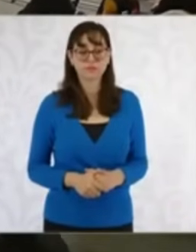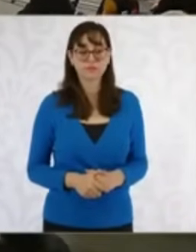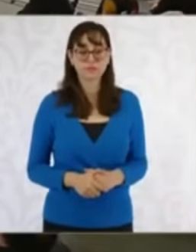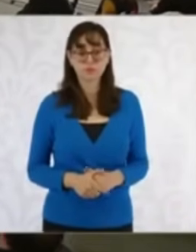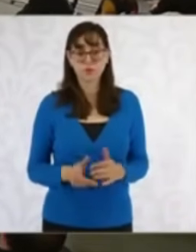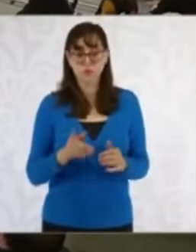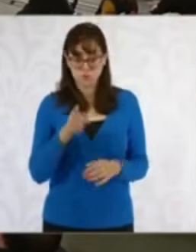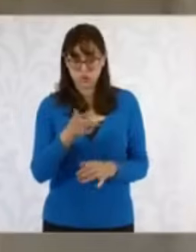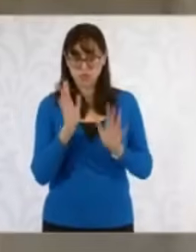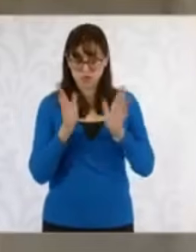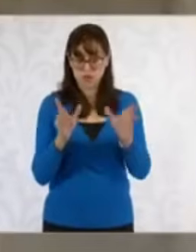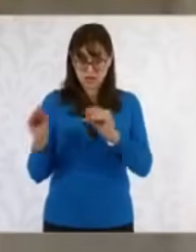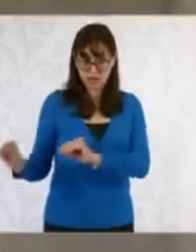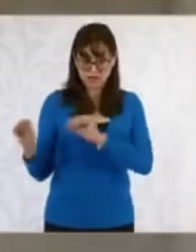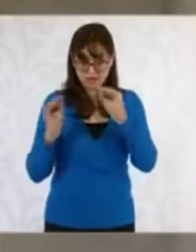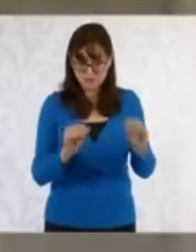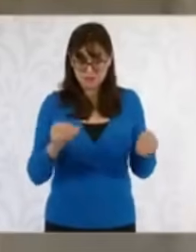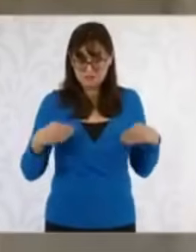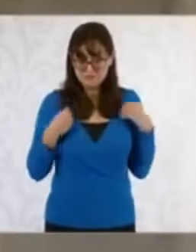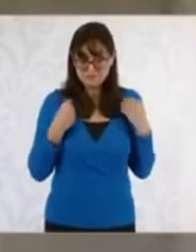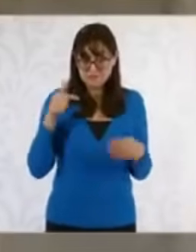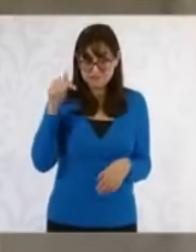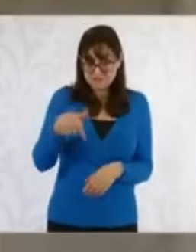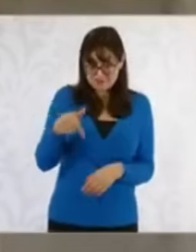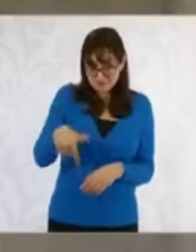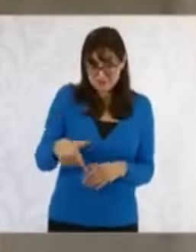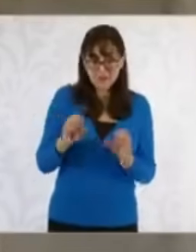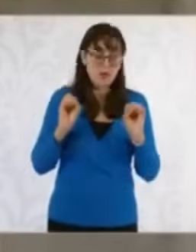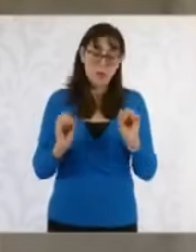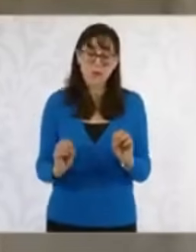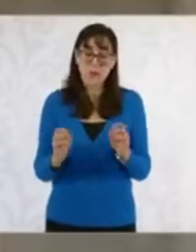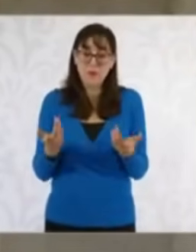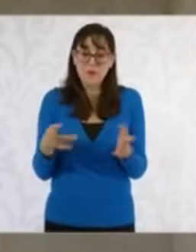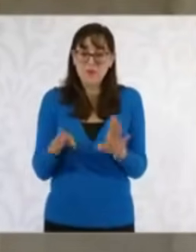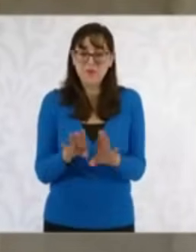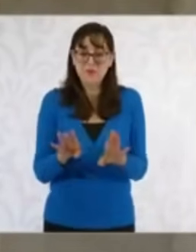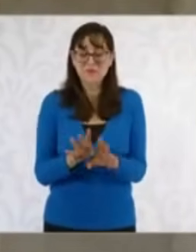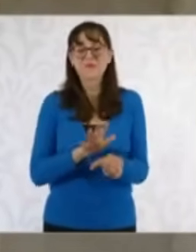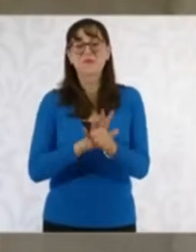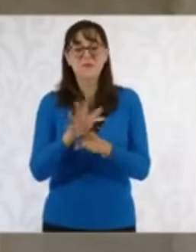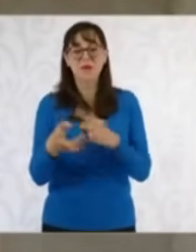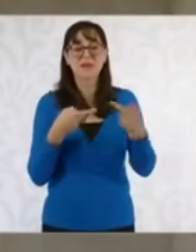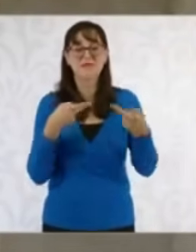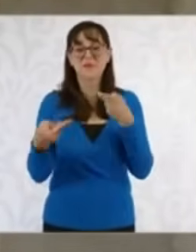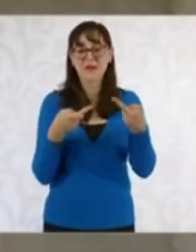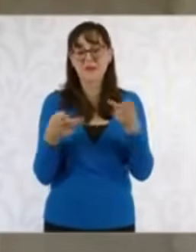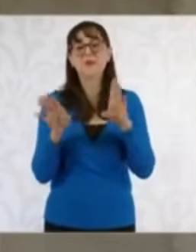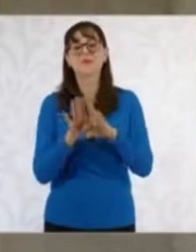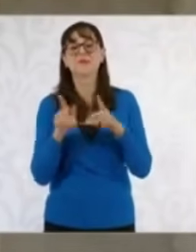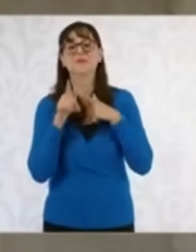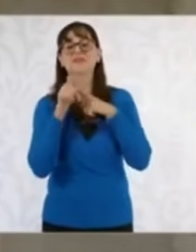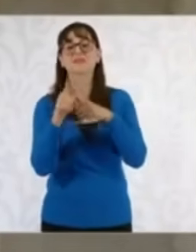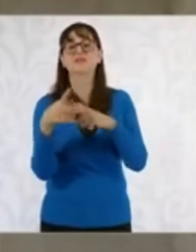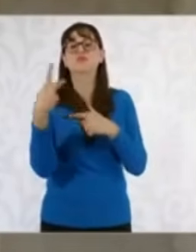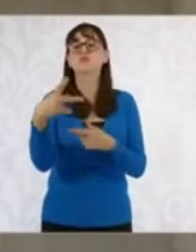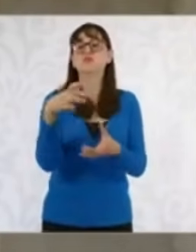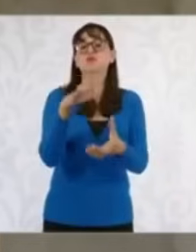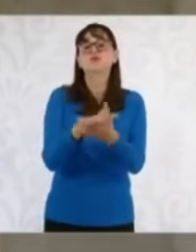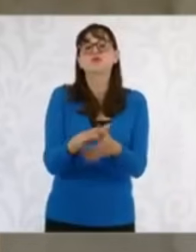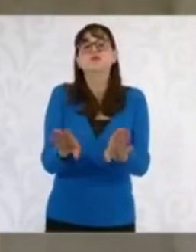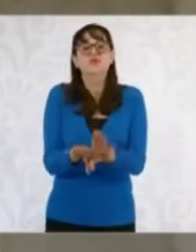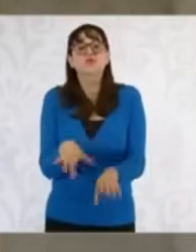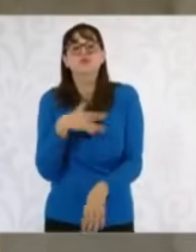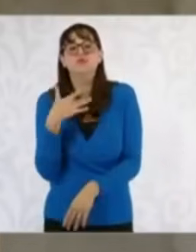ya vive en Palacio Nacional, o cómo va ese proceso, cuál es el plan que tiene, qué le ha dicho su esposo, obviamente, de